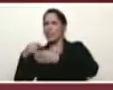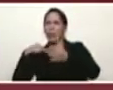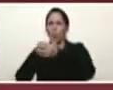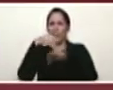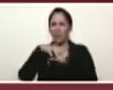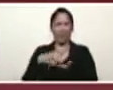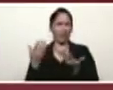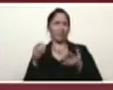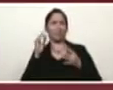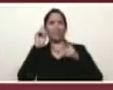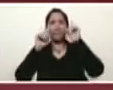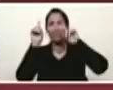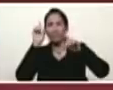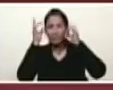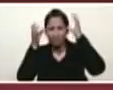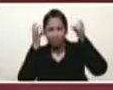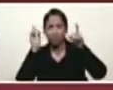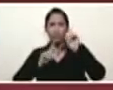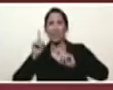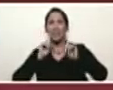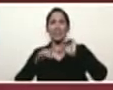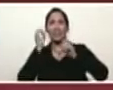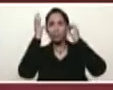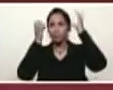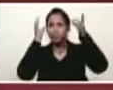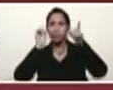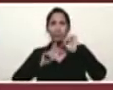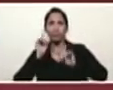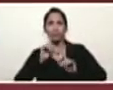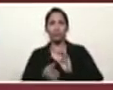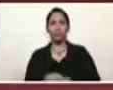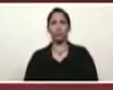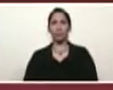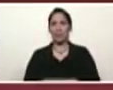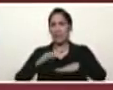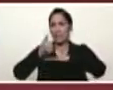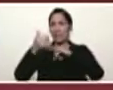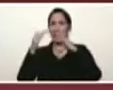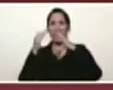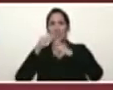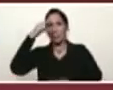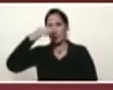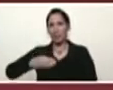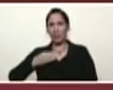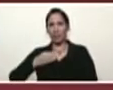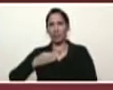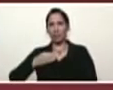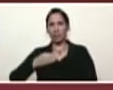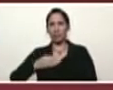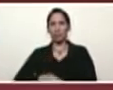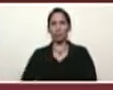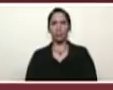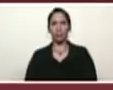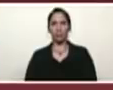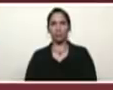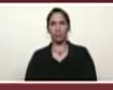Moreno, magistrado, que si el jefe de mi casa militar, general